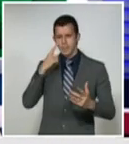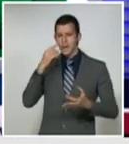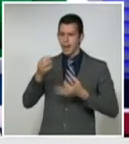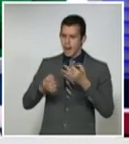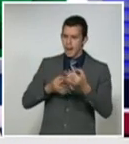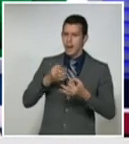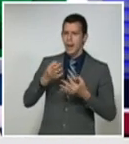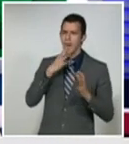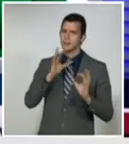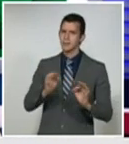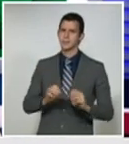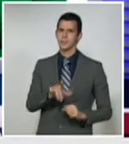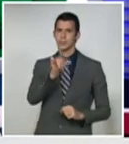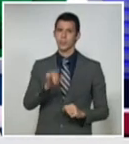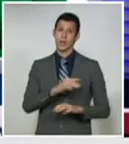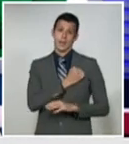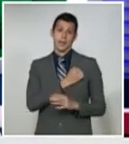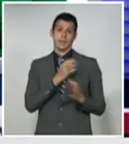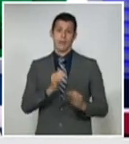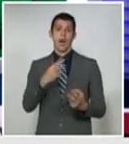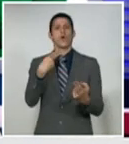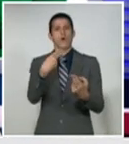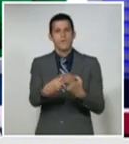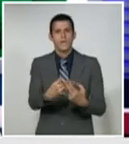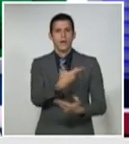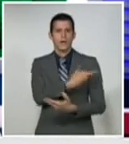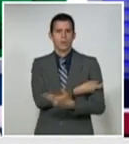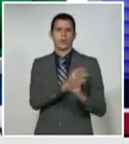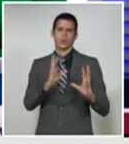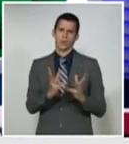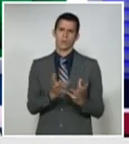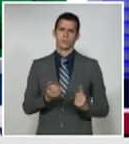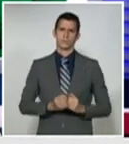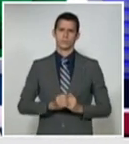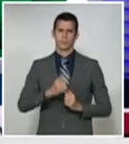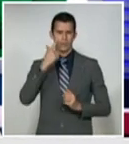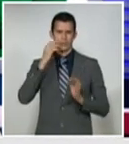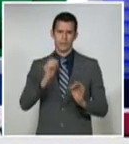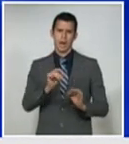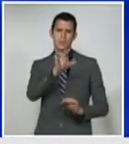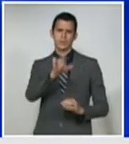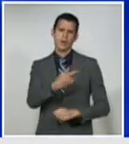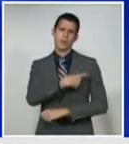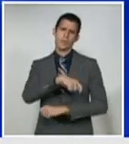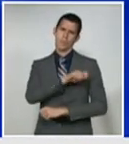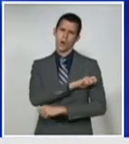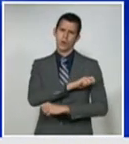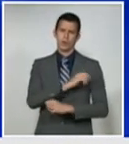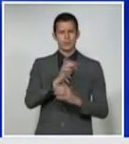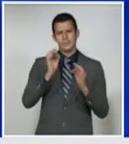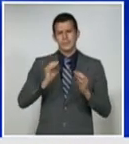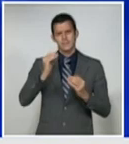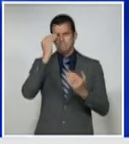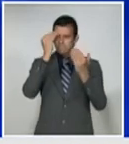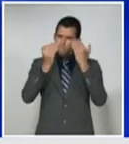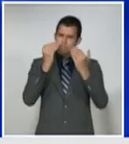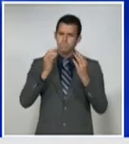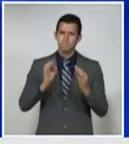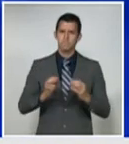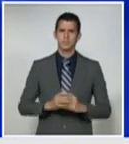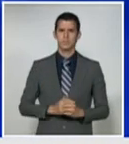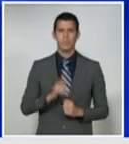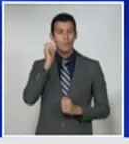las expresiones de la población realmente son estremecedoras. De los agradecidos, lo dice esta